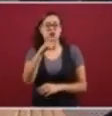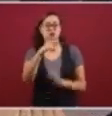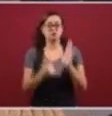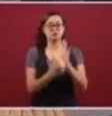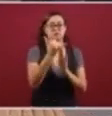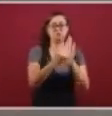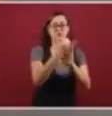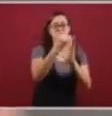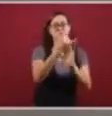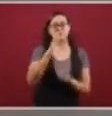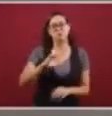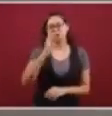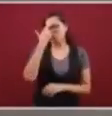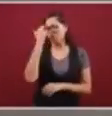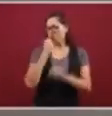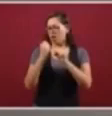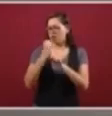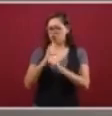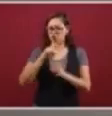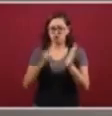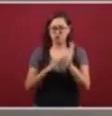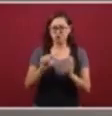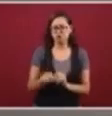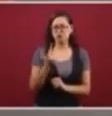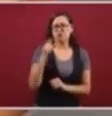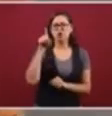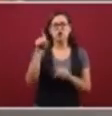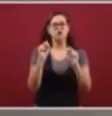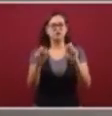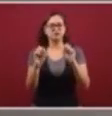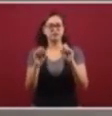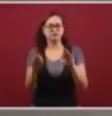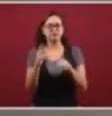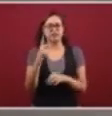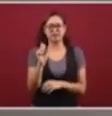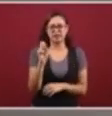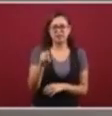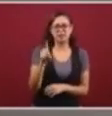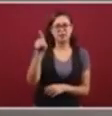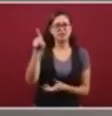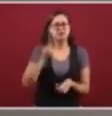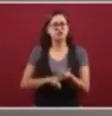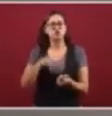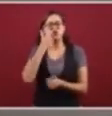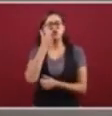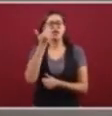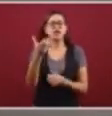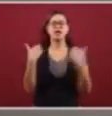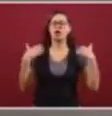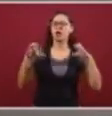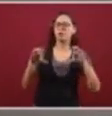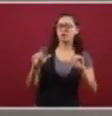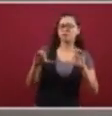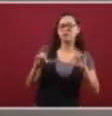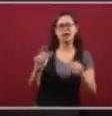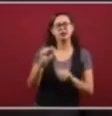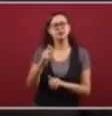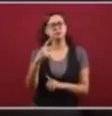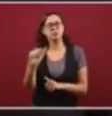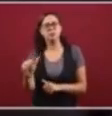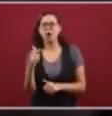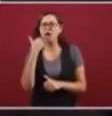spa en la Cámara de Diputados, en las oficinas del PAN. ¿Aquí no le puso spa a la casa, o nos podría describir un poco cómo